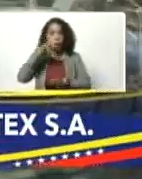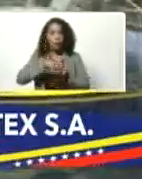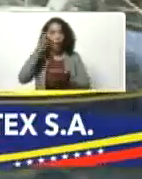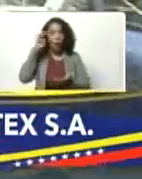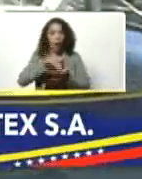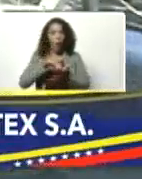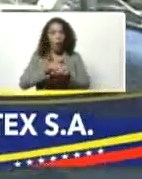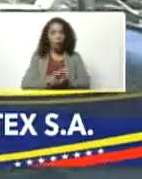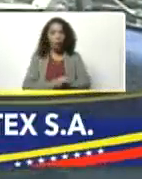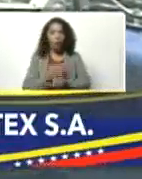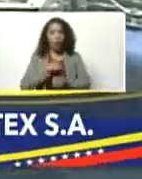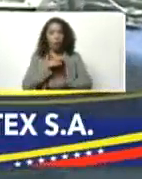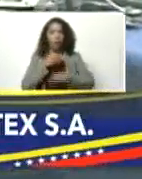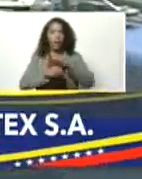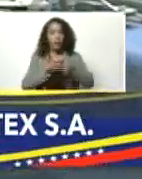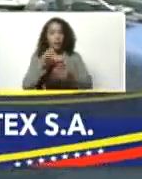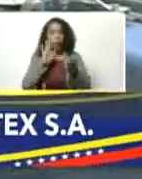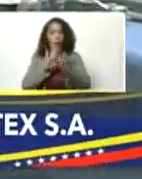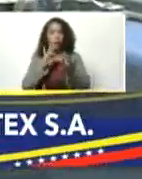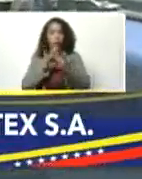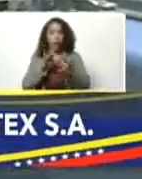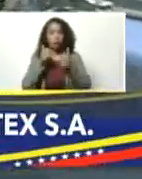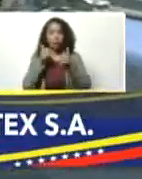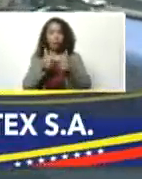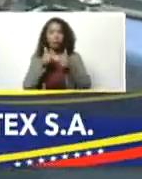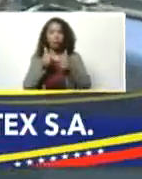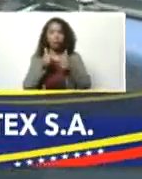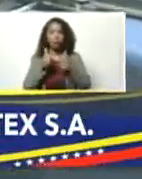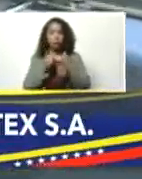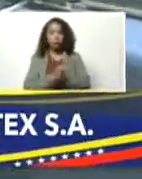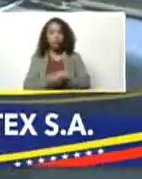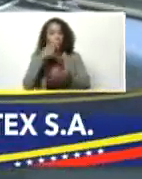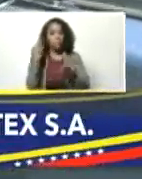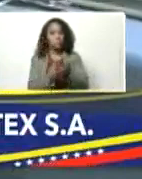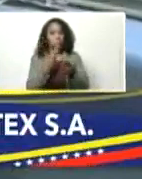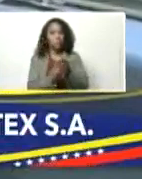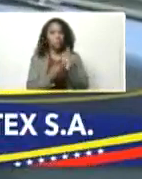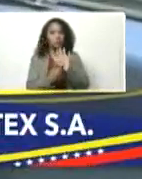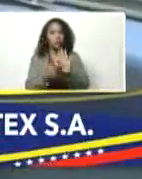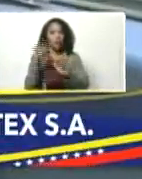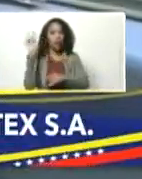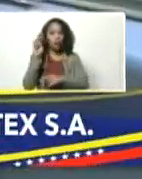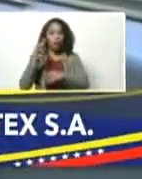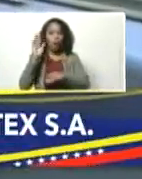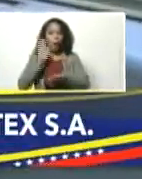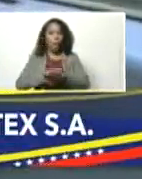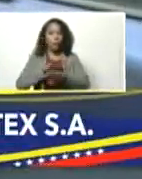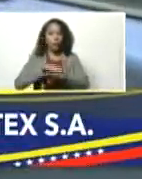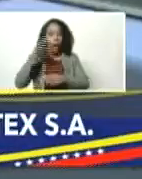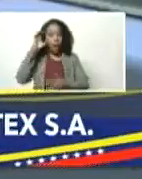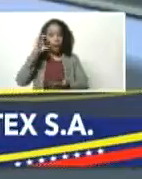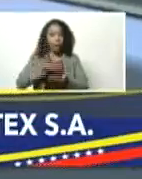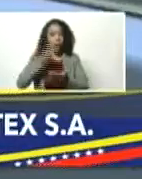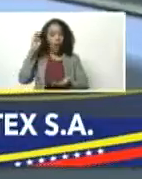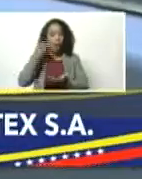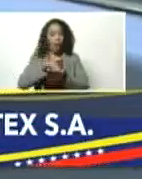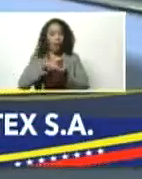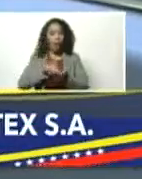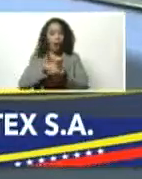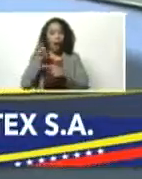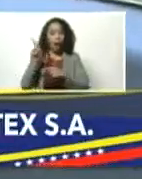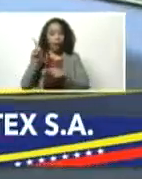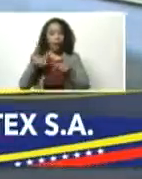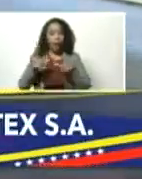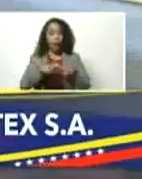Aragua. Hemos hecho unos pases maravillosos, extraordinarios, demostrándole a Venezuela de todo lo que es capaz el Estado de Aragua. Esto es uno de los